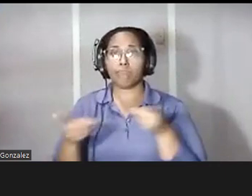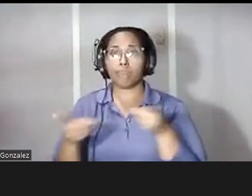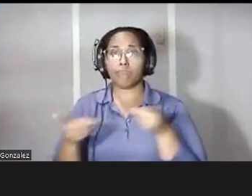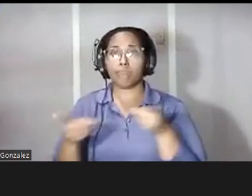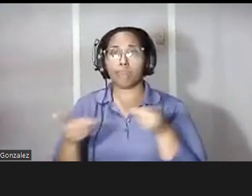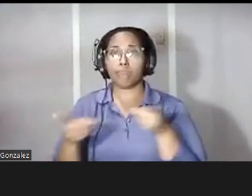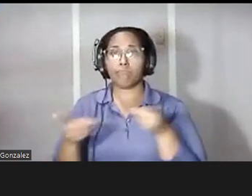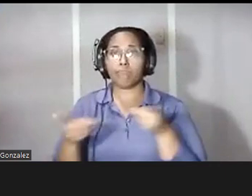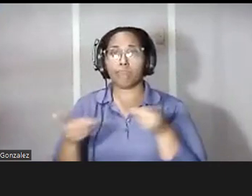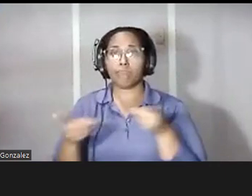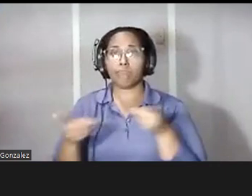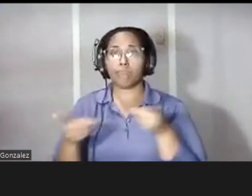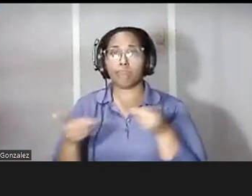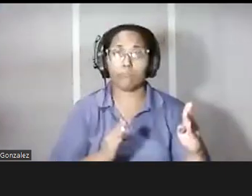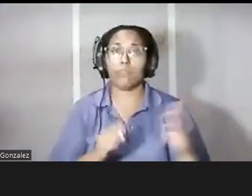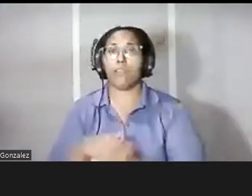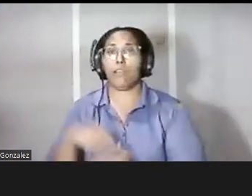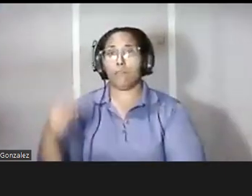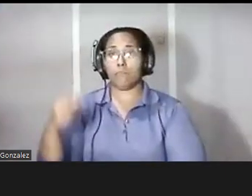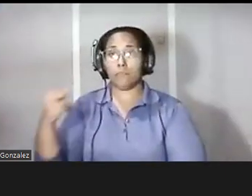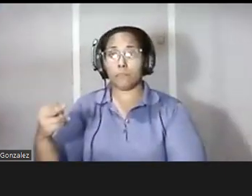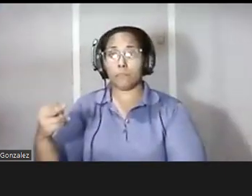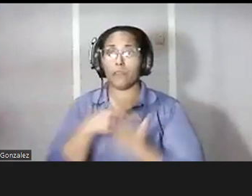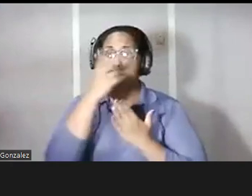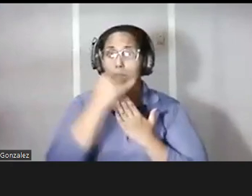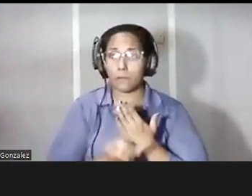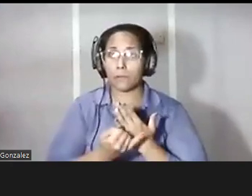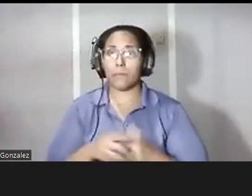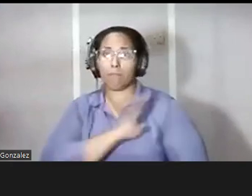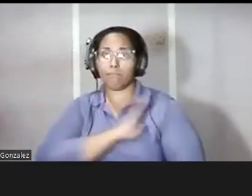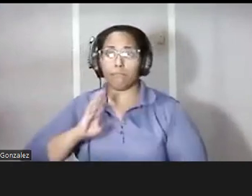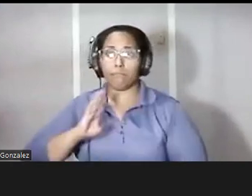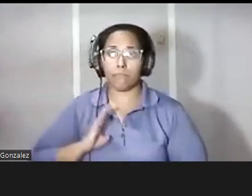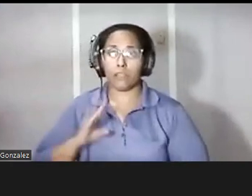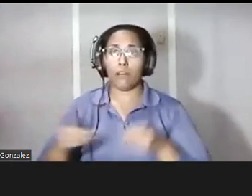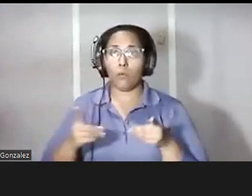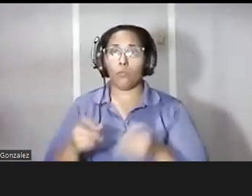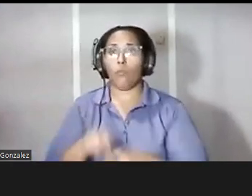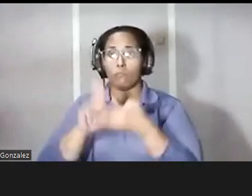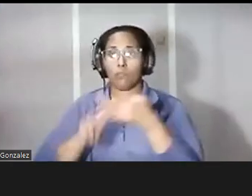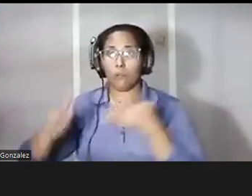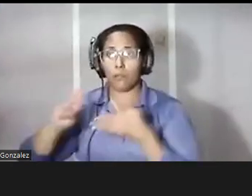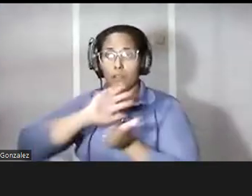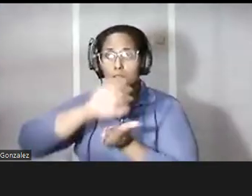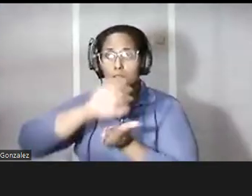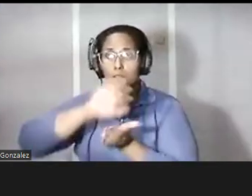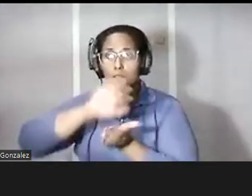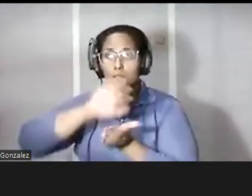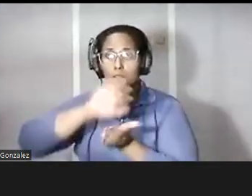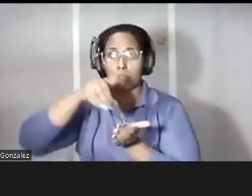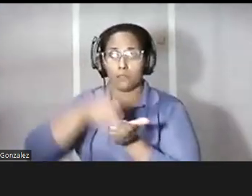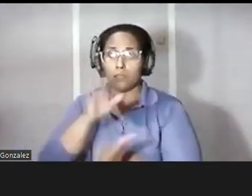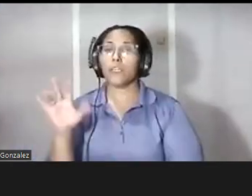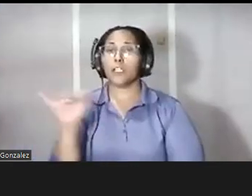graduado de historia y miembro de la Junta de Síndicos de la Universidad Central de Bayamón. Colabora en el recinto de Ciencias